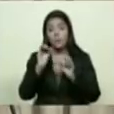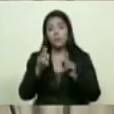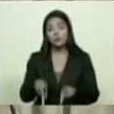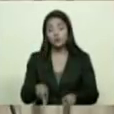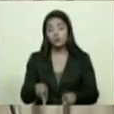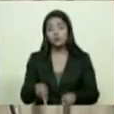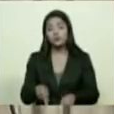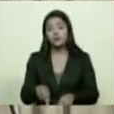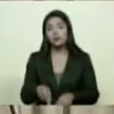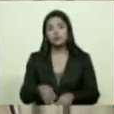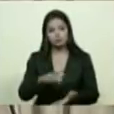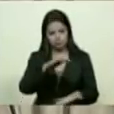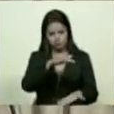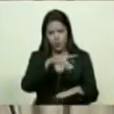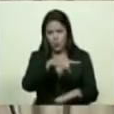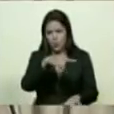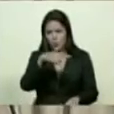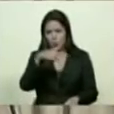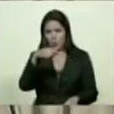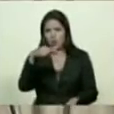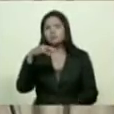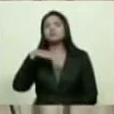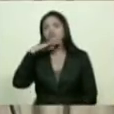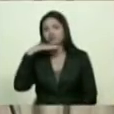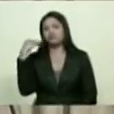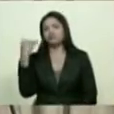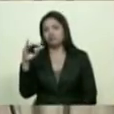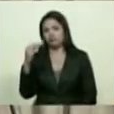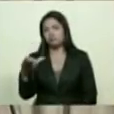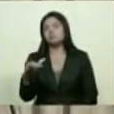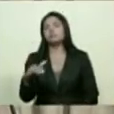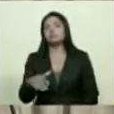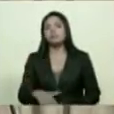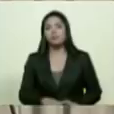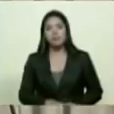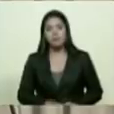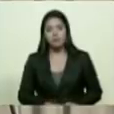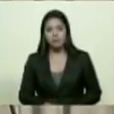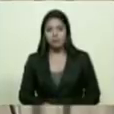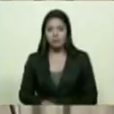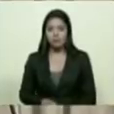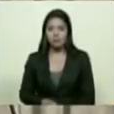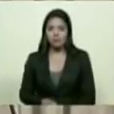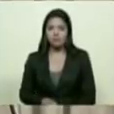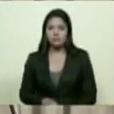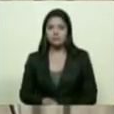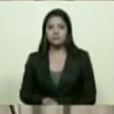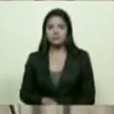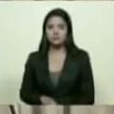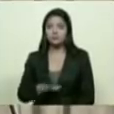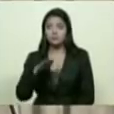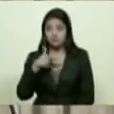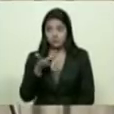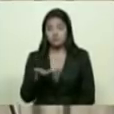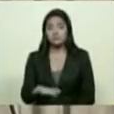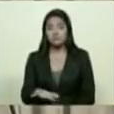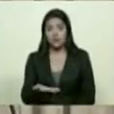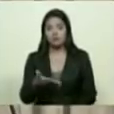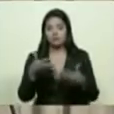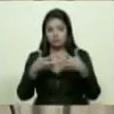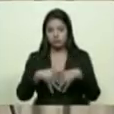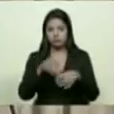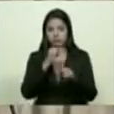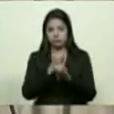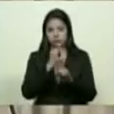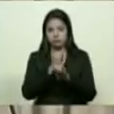una carga disponible, suficiente y amplia para que pueda ejercerse la minería